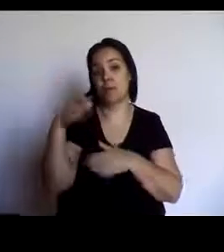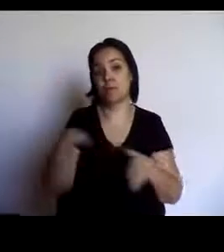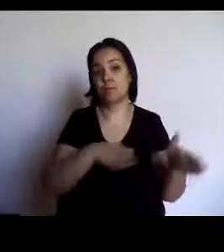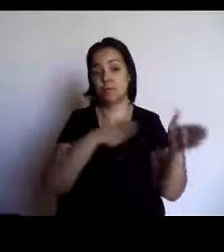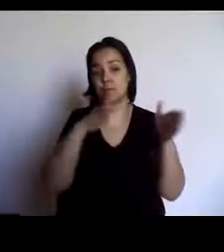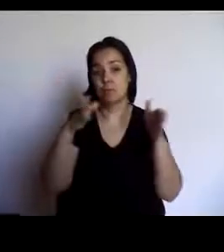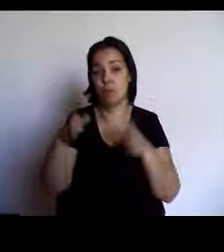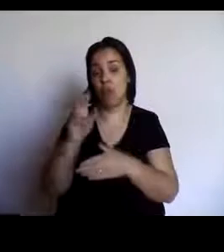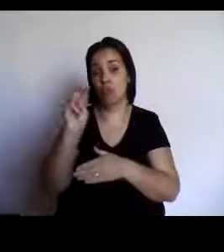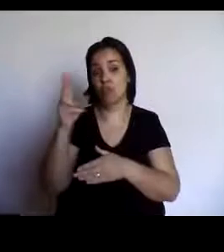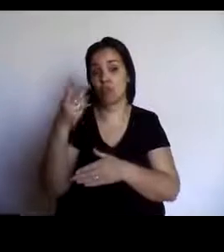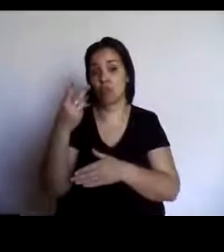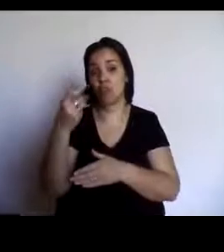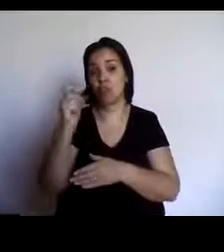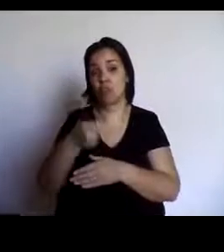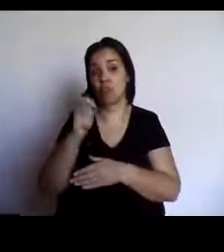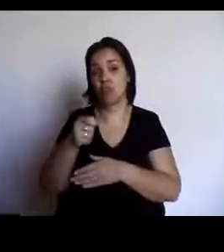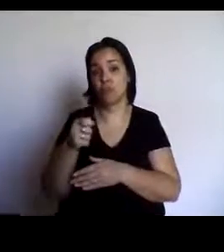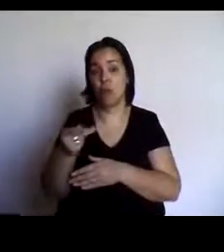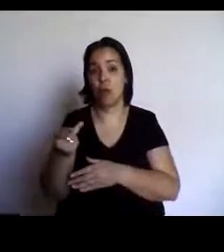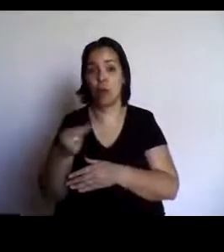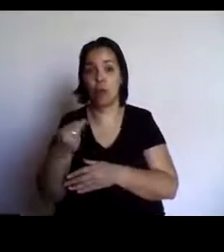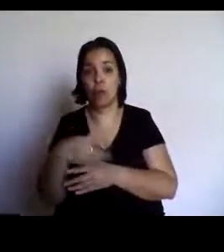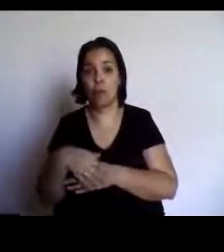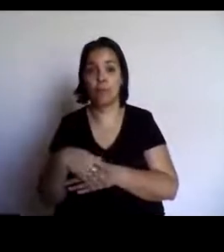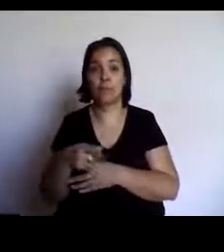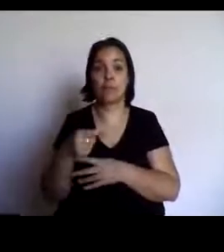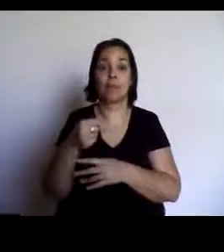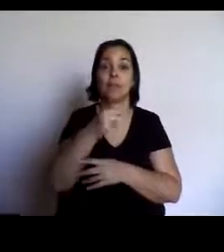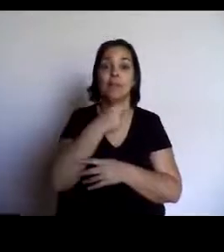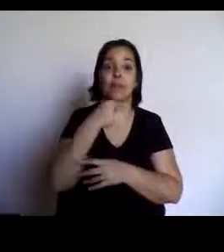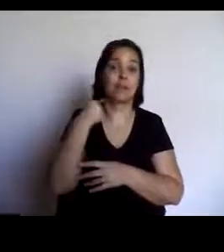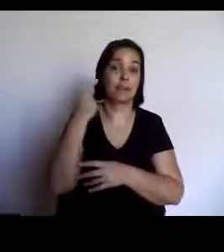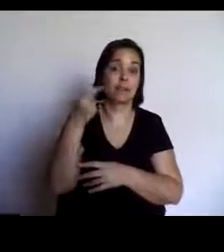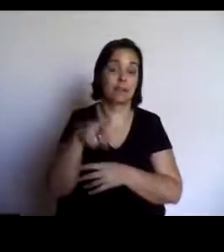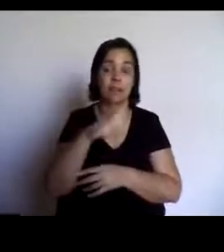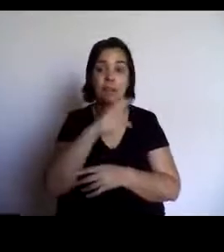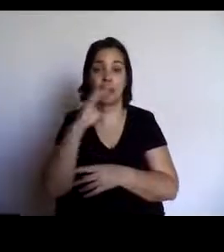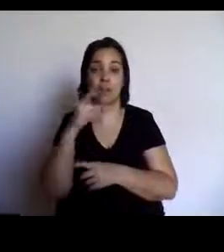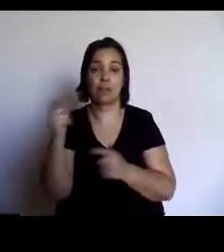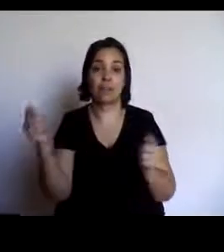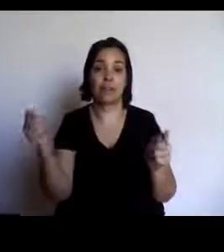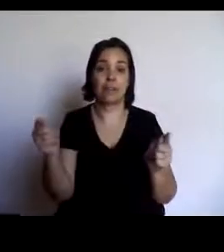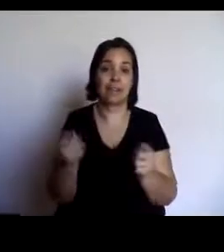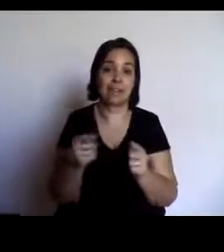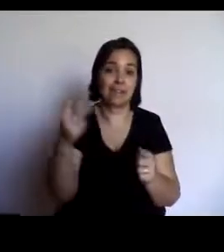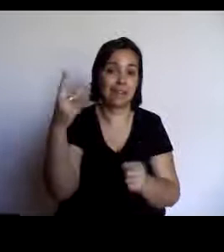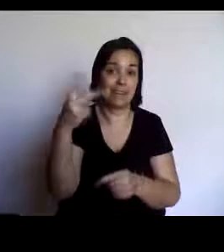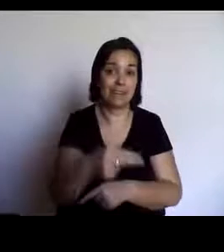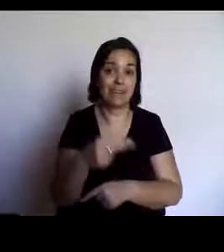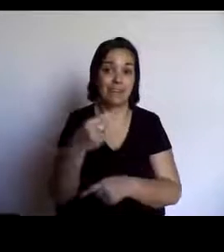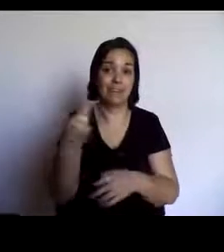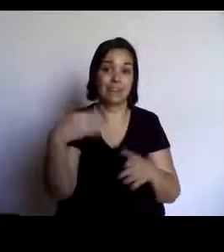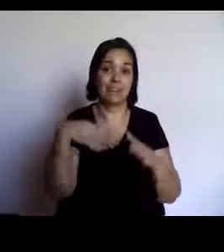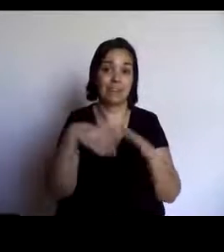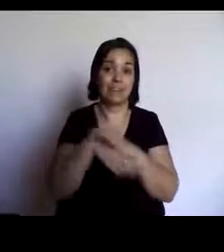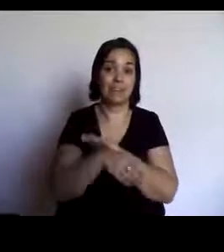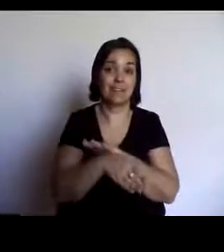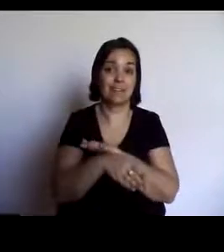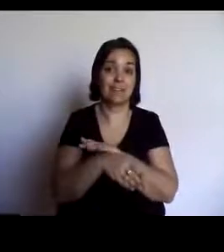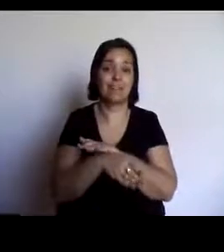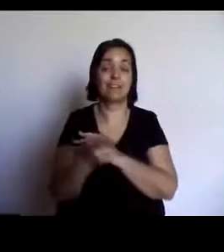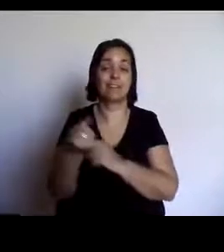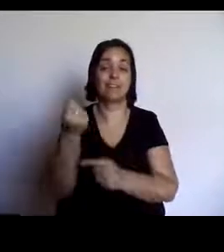los dos presidentes, tanto de la Diputación de Cáceres como de Badajoz, nos han limitado enormemente la posibilidad de acceder a la financiación de